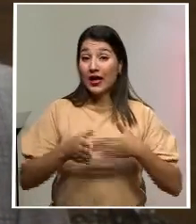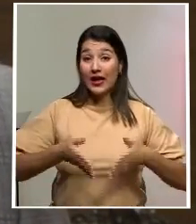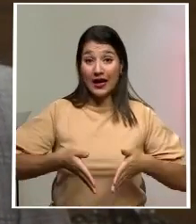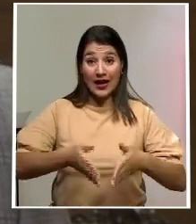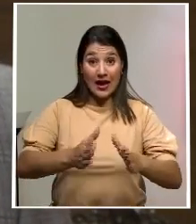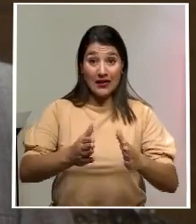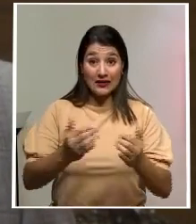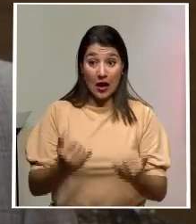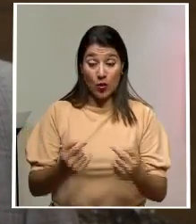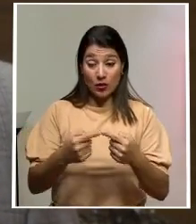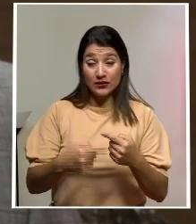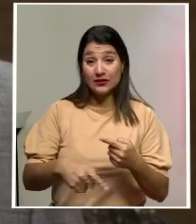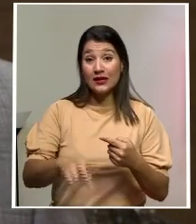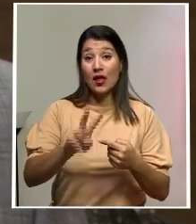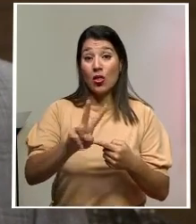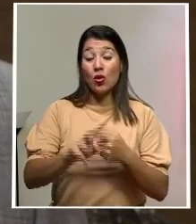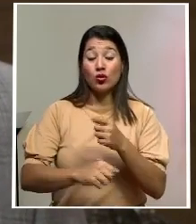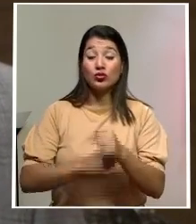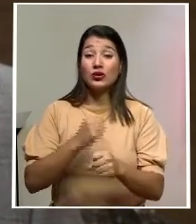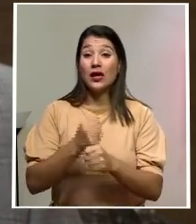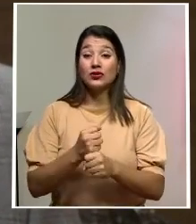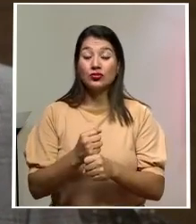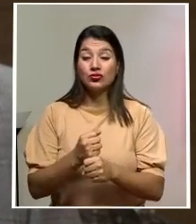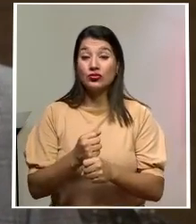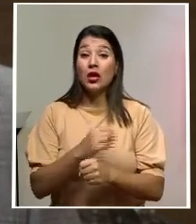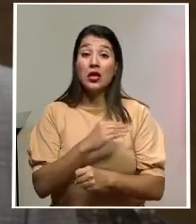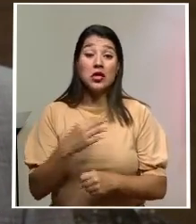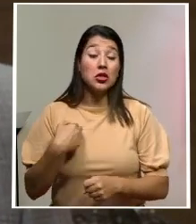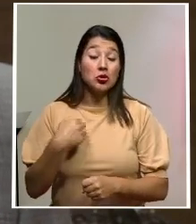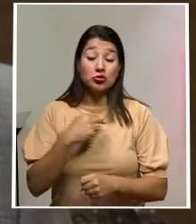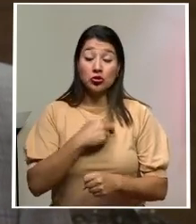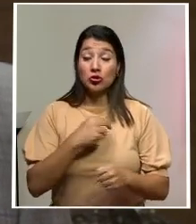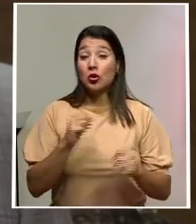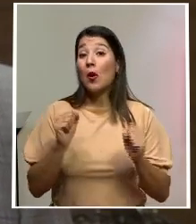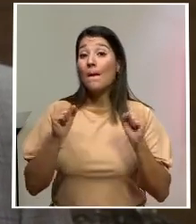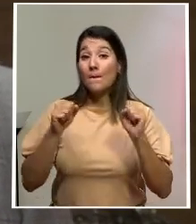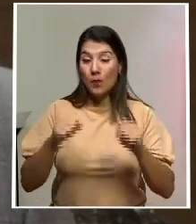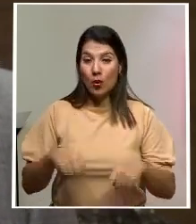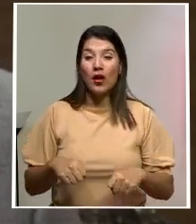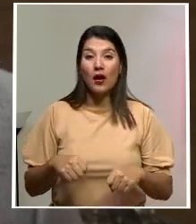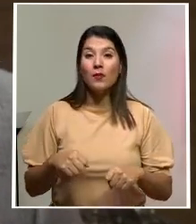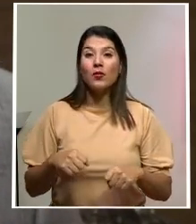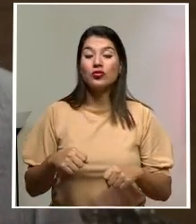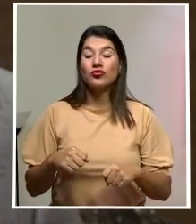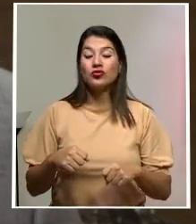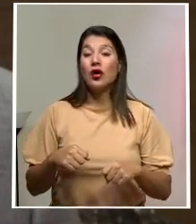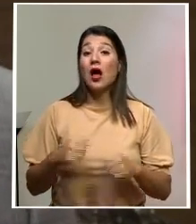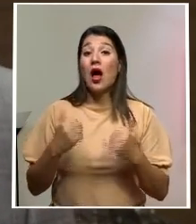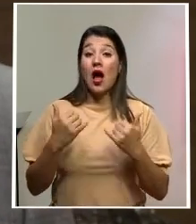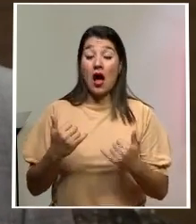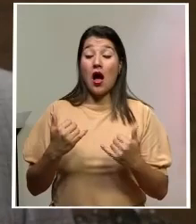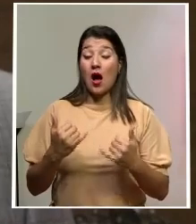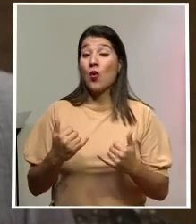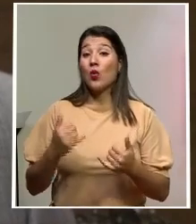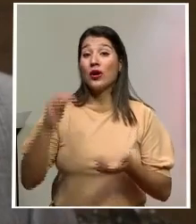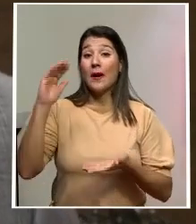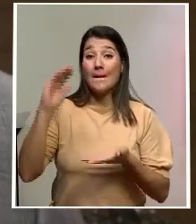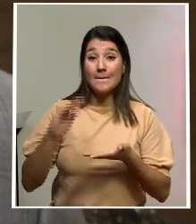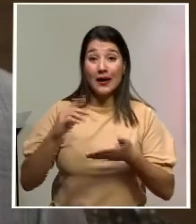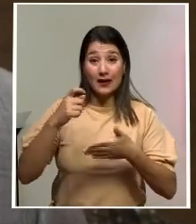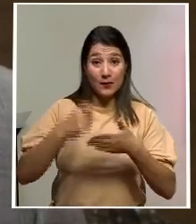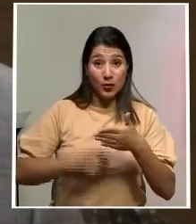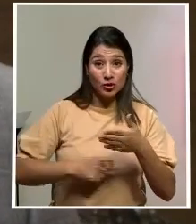próximos 2 años y que podamos bajar ese impuesto a efectos de que bajen los